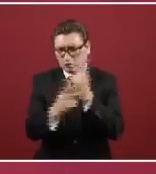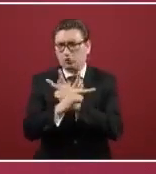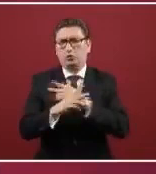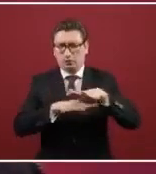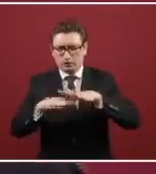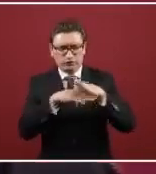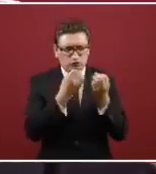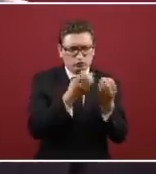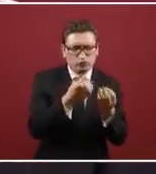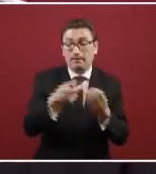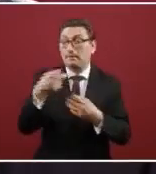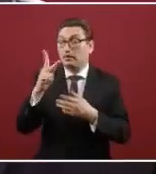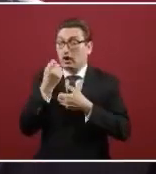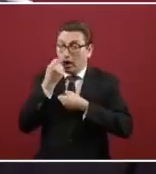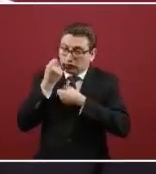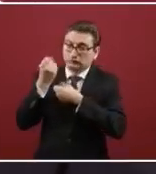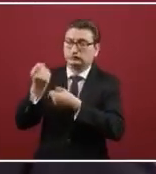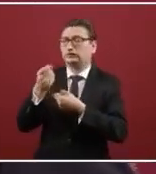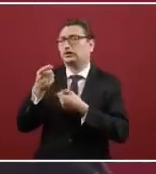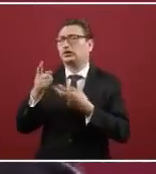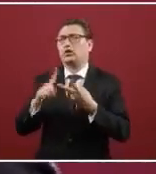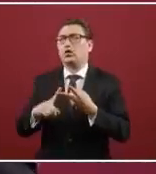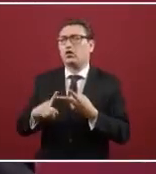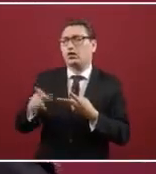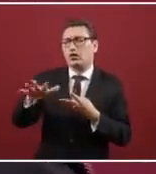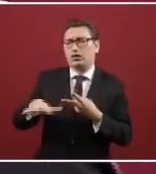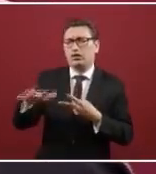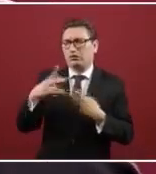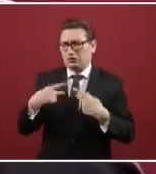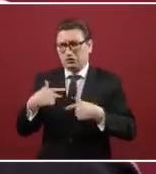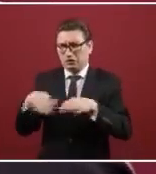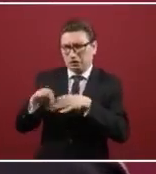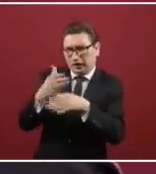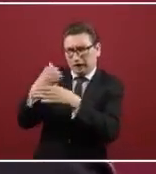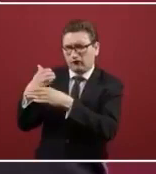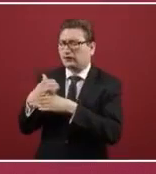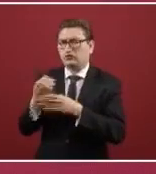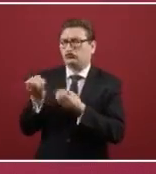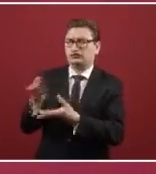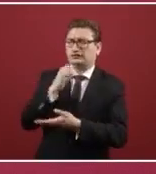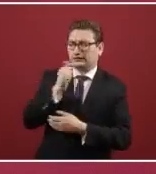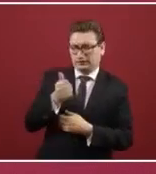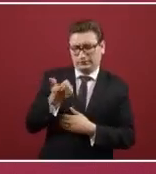y no se entregaba a cañeros ni a cafetaleros.